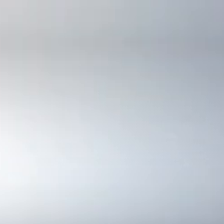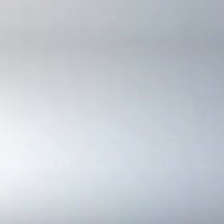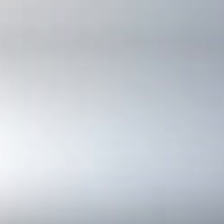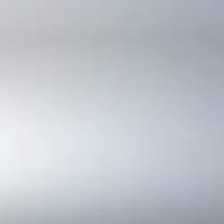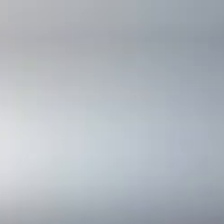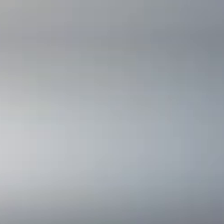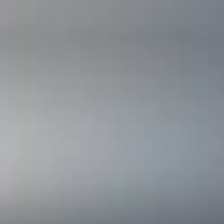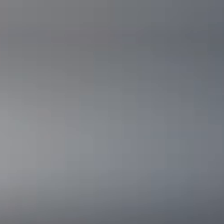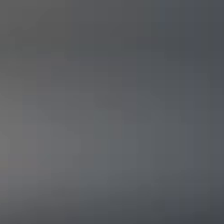¡Gracias!